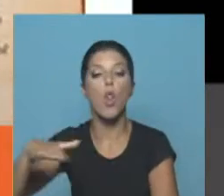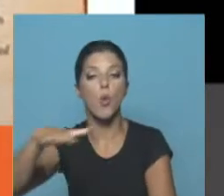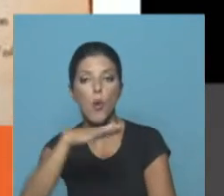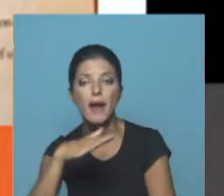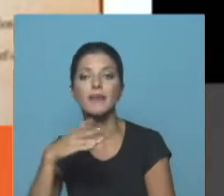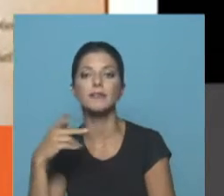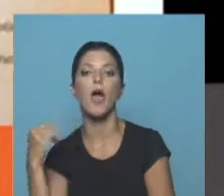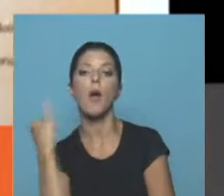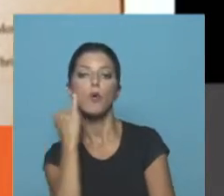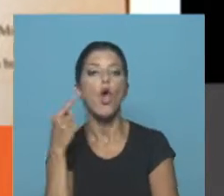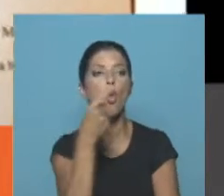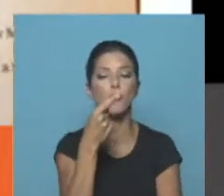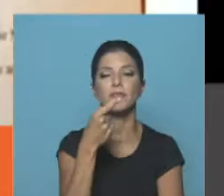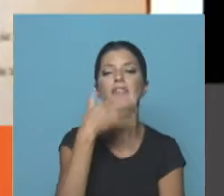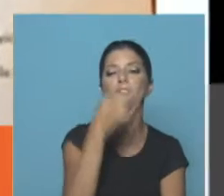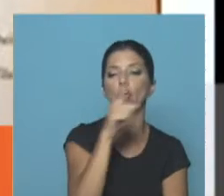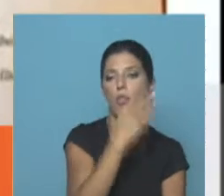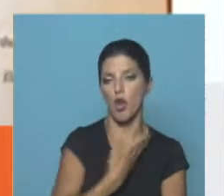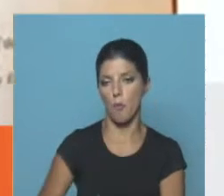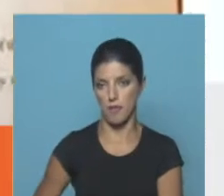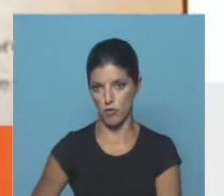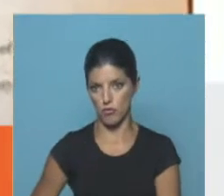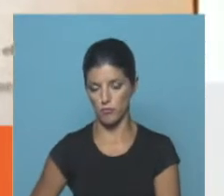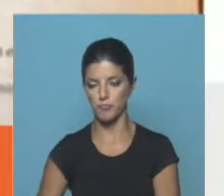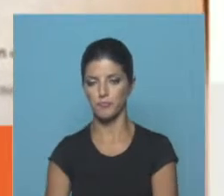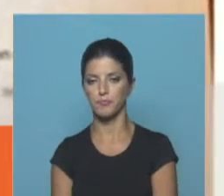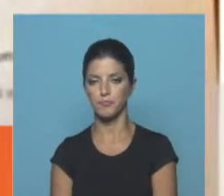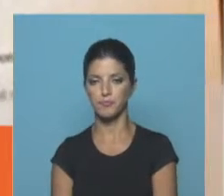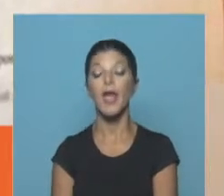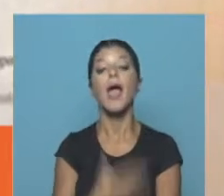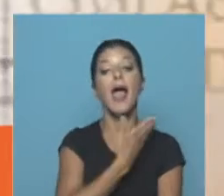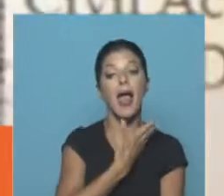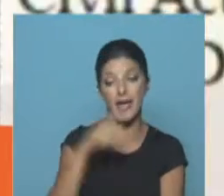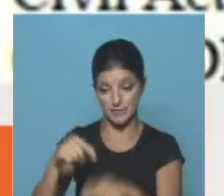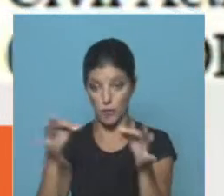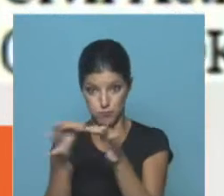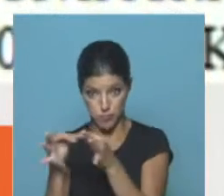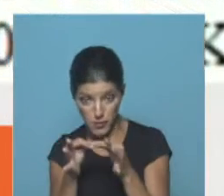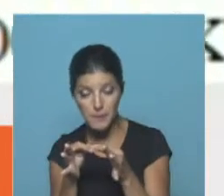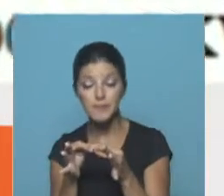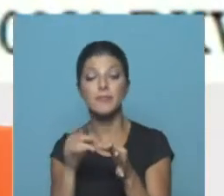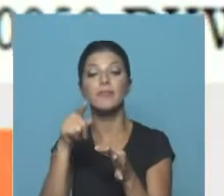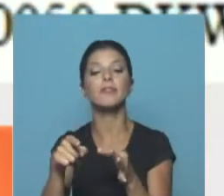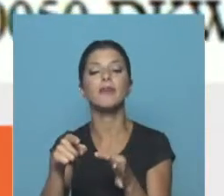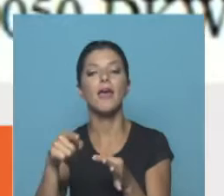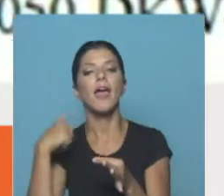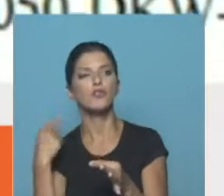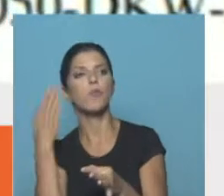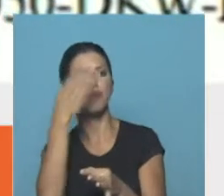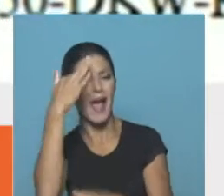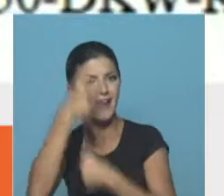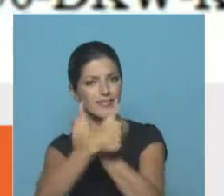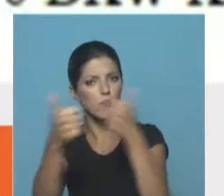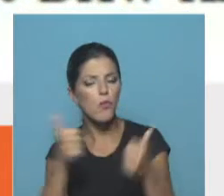demandar contra el decreto de la Casa Blanca. El estado, que agrupa a las islas del Pacífico, se presentó ante el Tribunal Federal